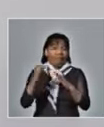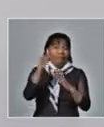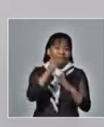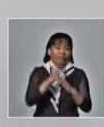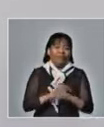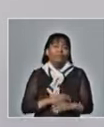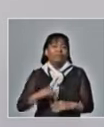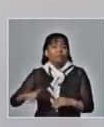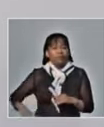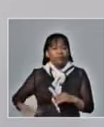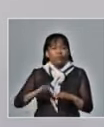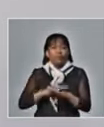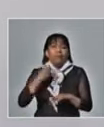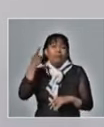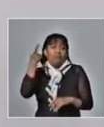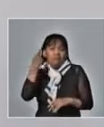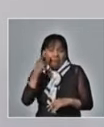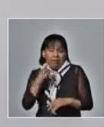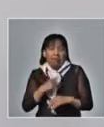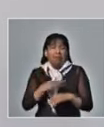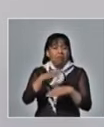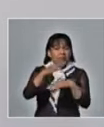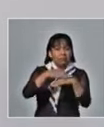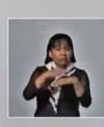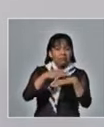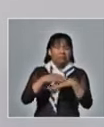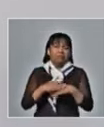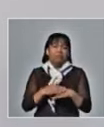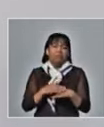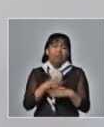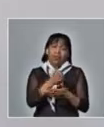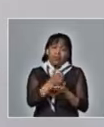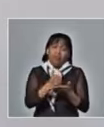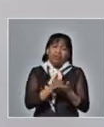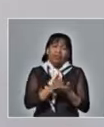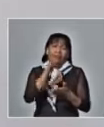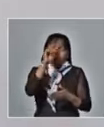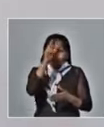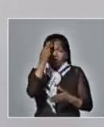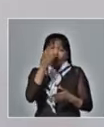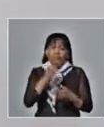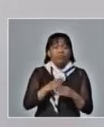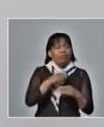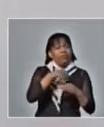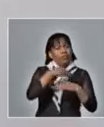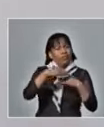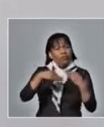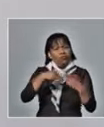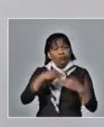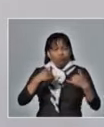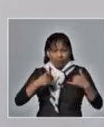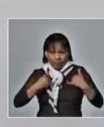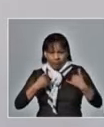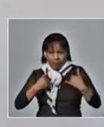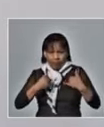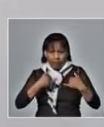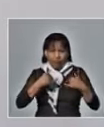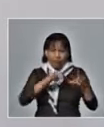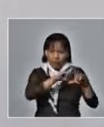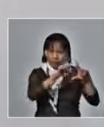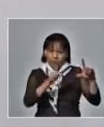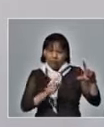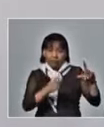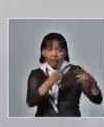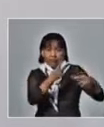del estado, porque Puebla está llamada en su vocación a ser una ciudad universitaria, donde muchos jóvenes de varios puntos de la República